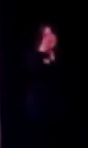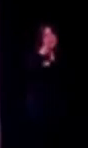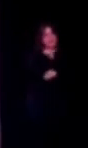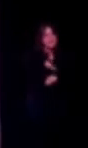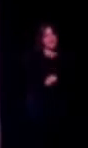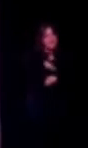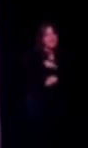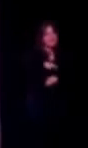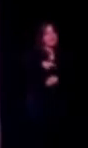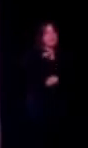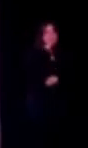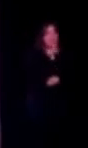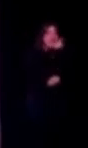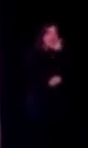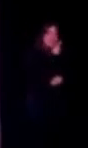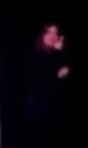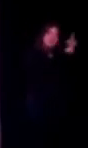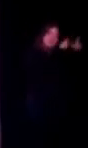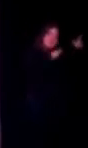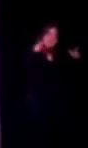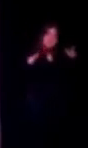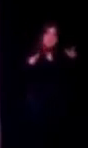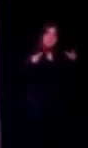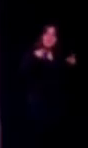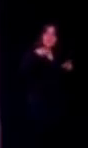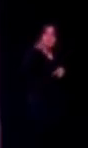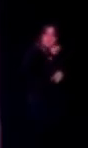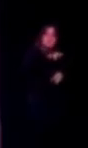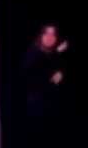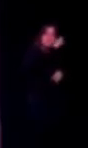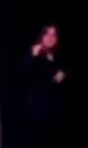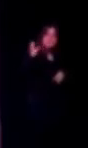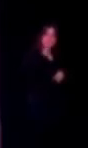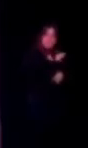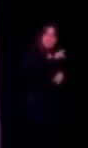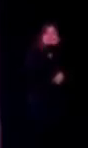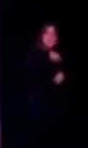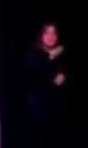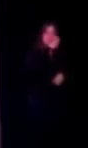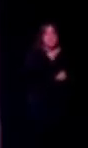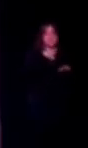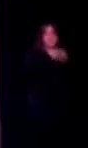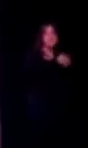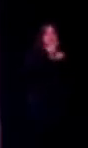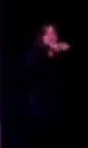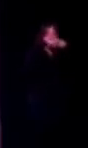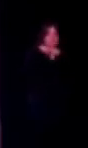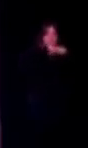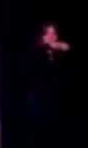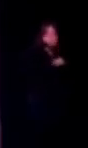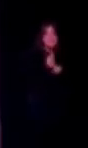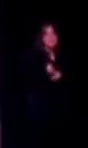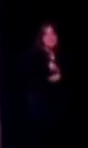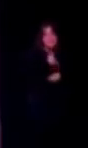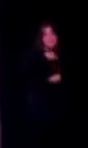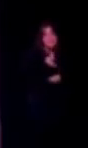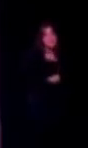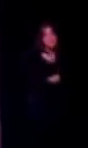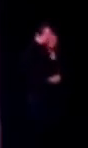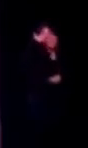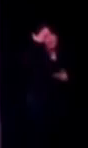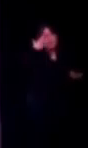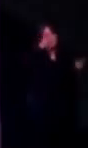la comprensión entre las personas como condición y garantía de la solidaridad intelectual y moral de la humanidad. Edgar Morin, por ejemplo, es una